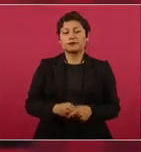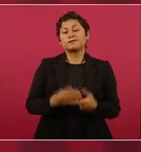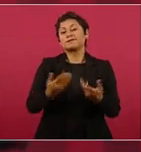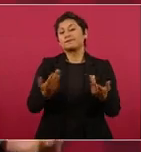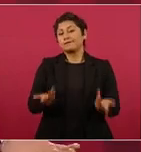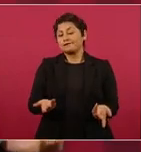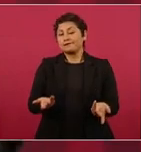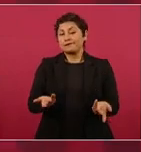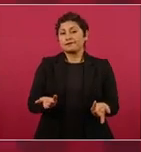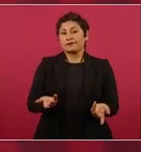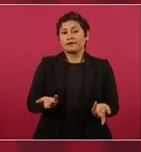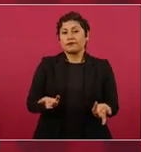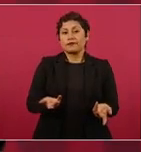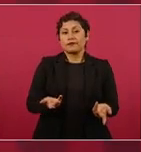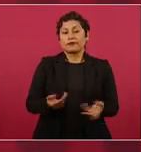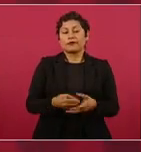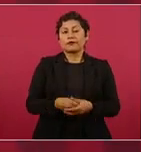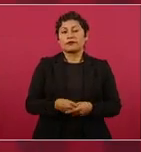necesitamos